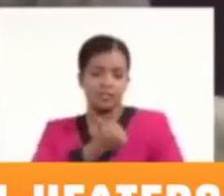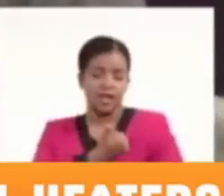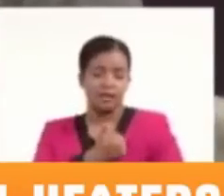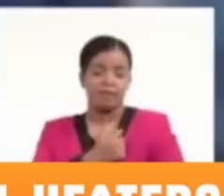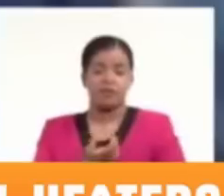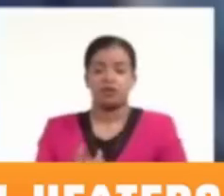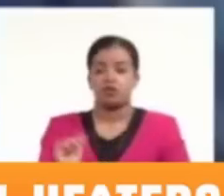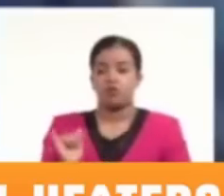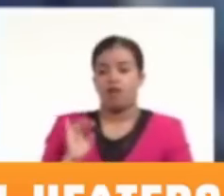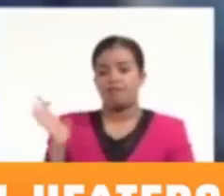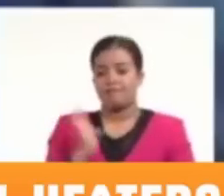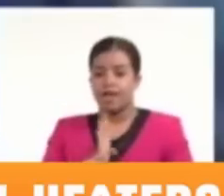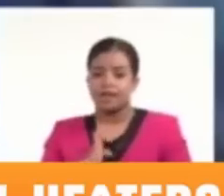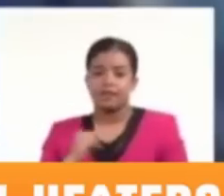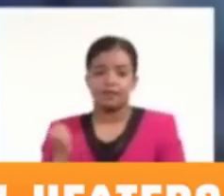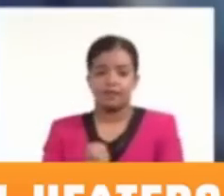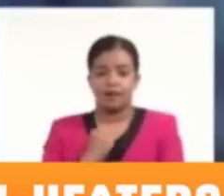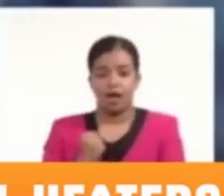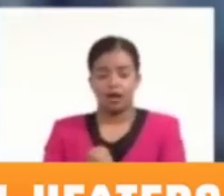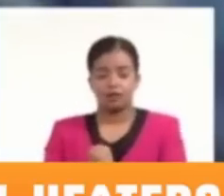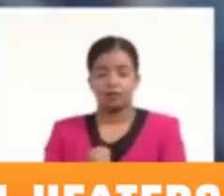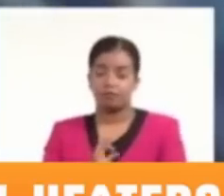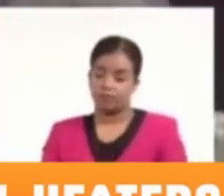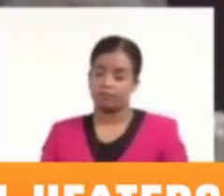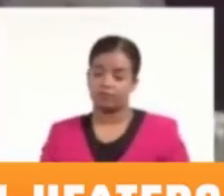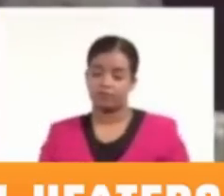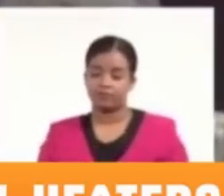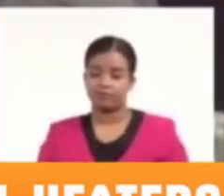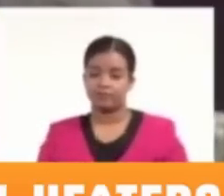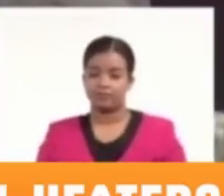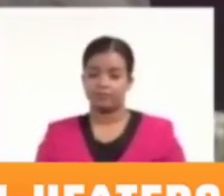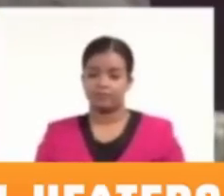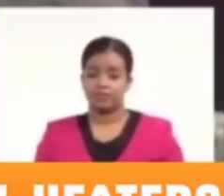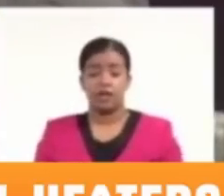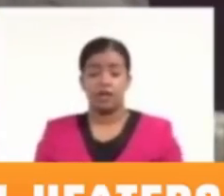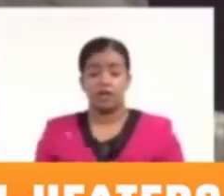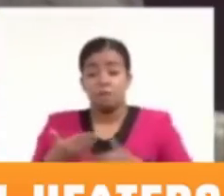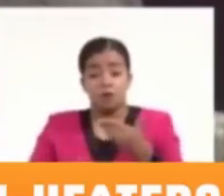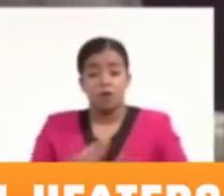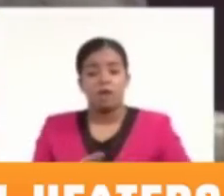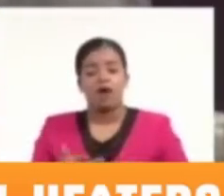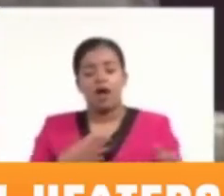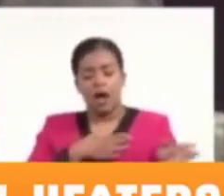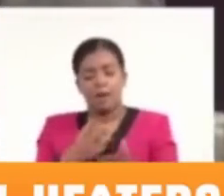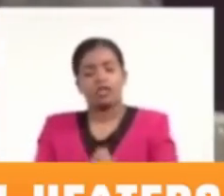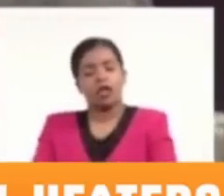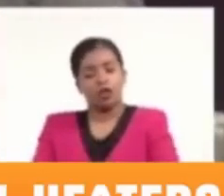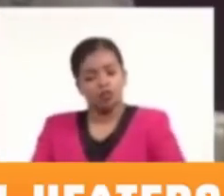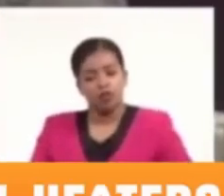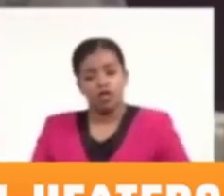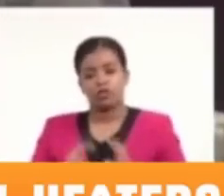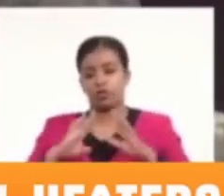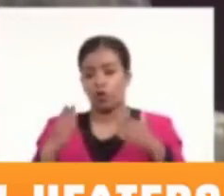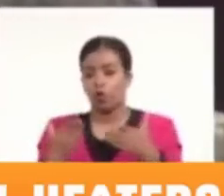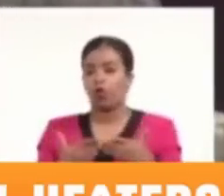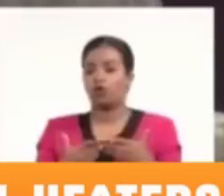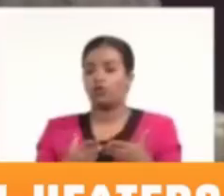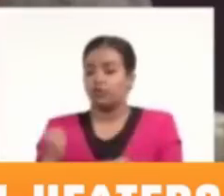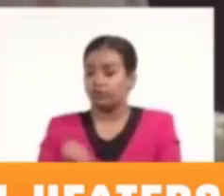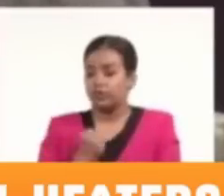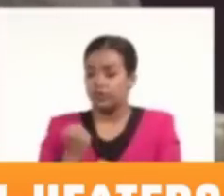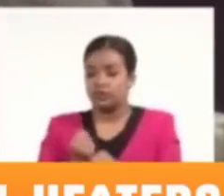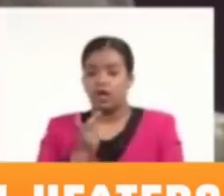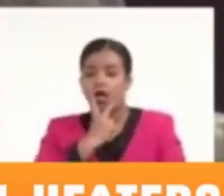Hubo opciones, por ahí se combinaron también todas las cosas. La adversidad, pero el esfuerzo, el compromiso entre todos, la atención que le dieron